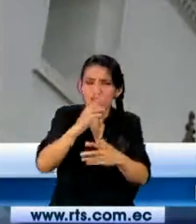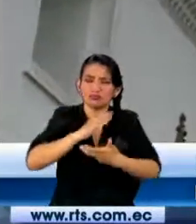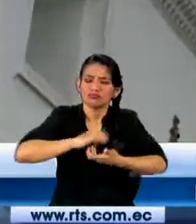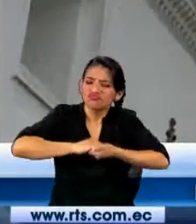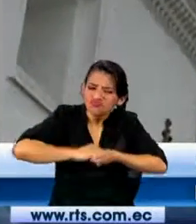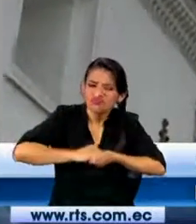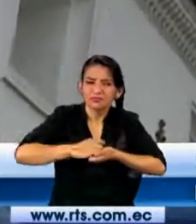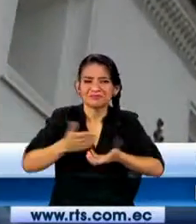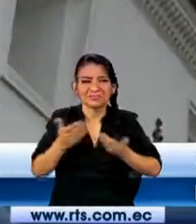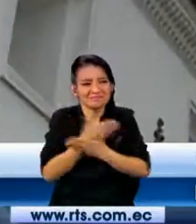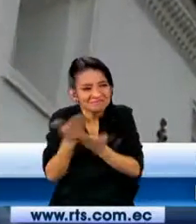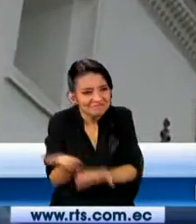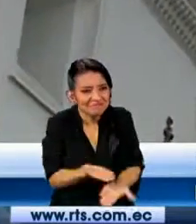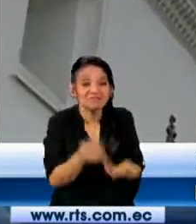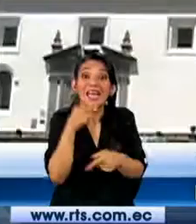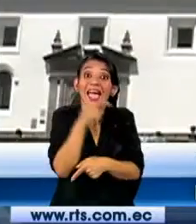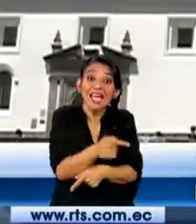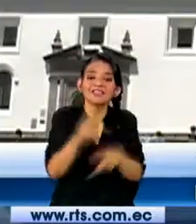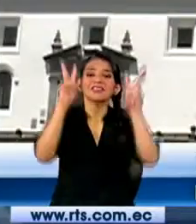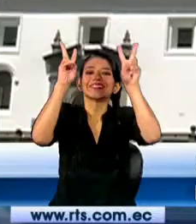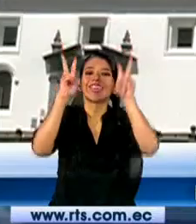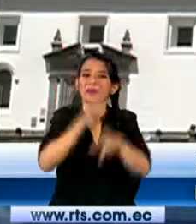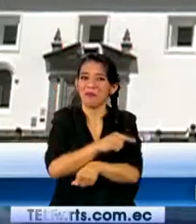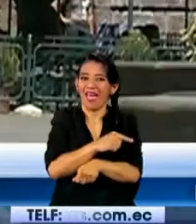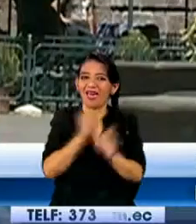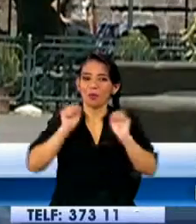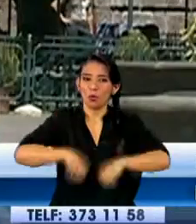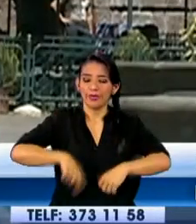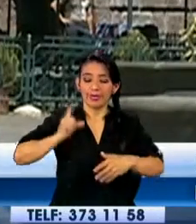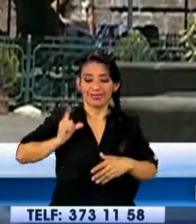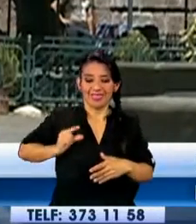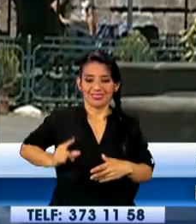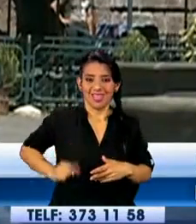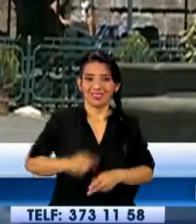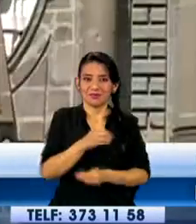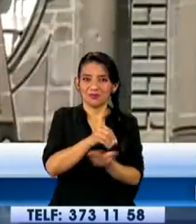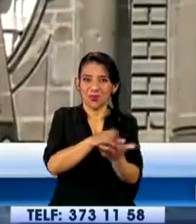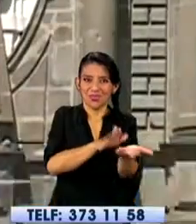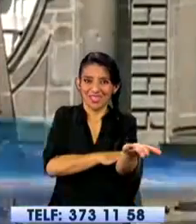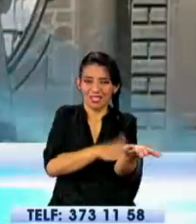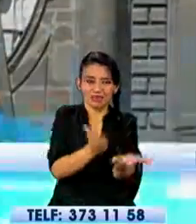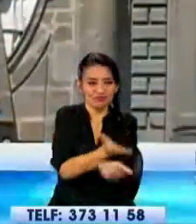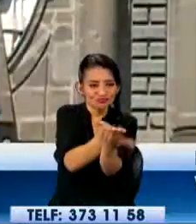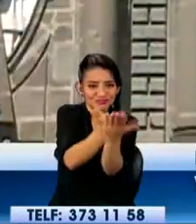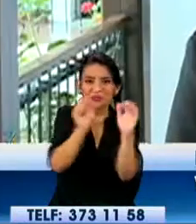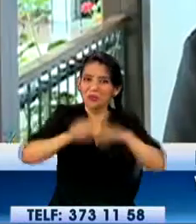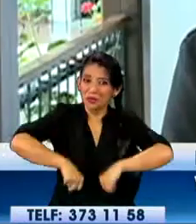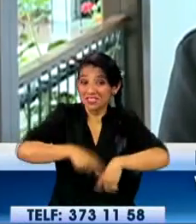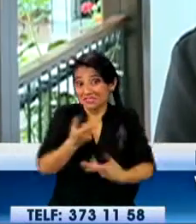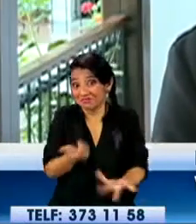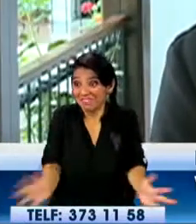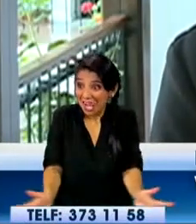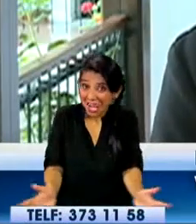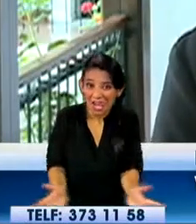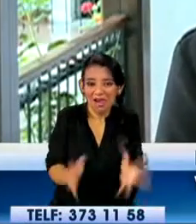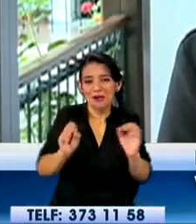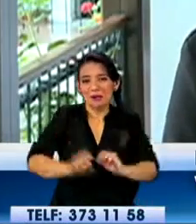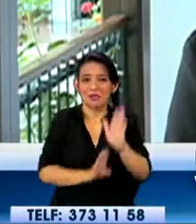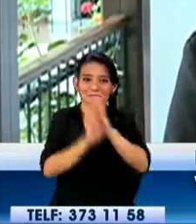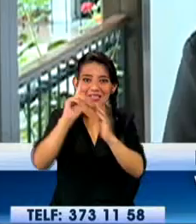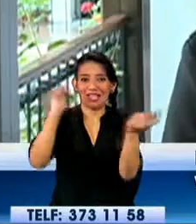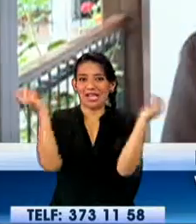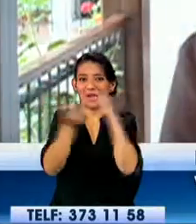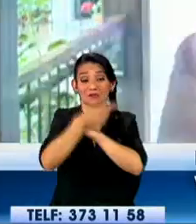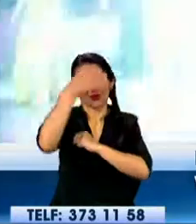son temas que las chicas postulantes deberán detallar en sus proyectos y que ellas les gustaría promover para generar un